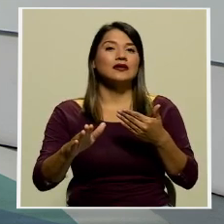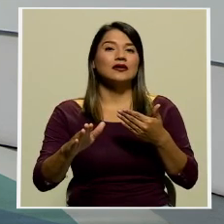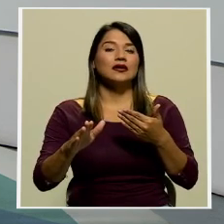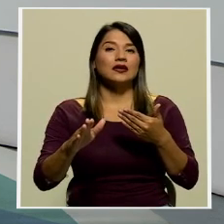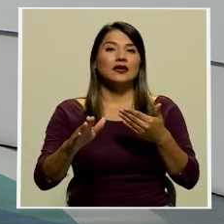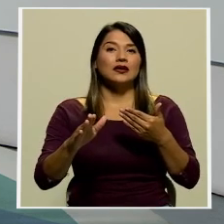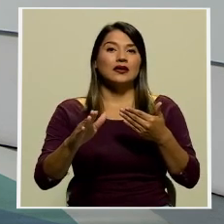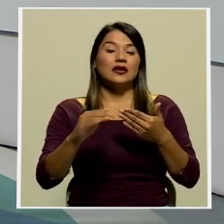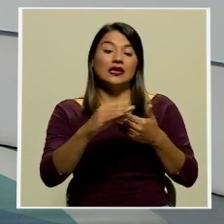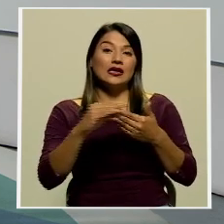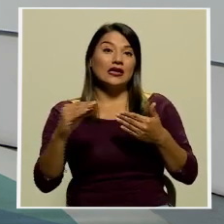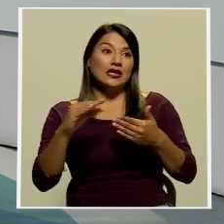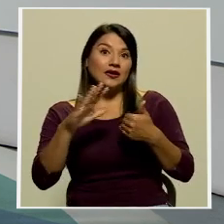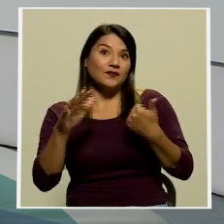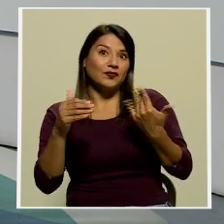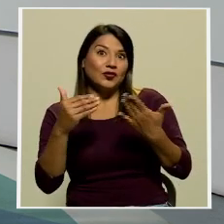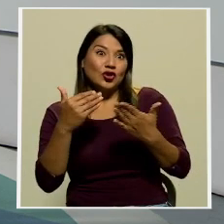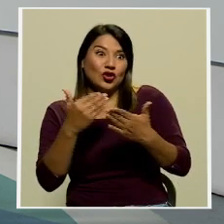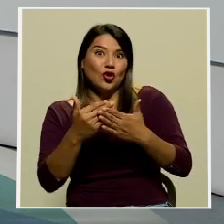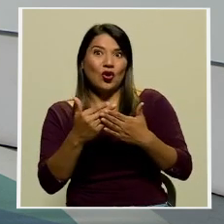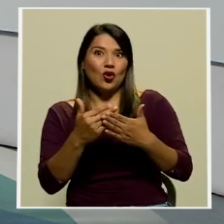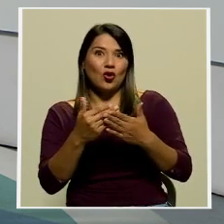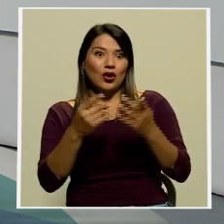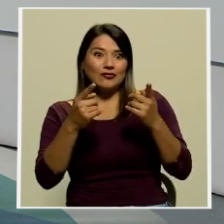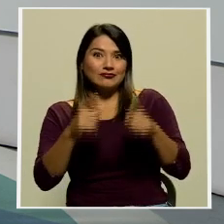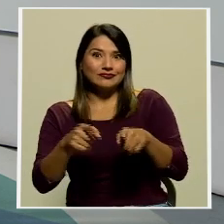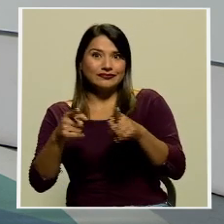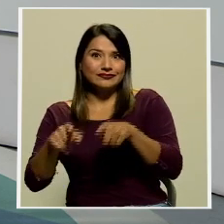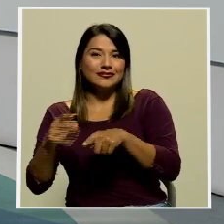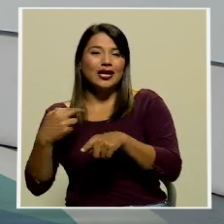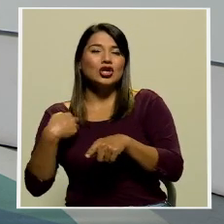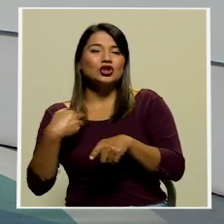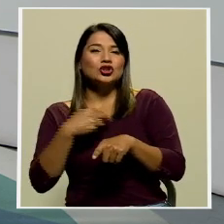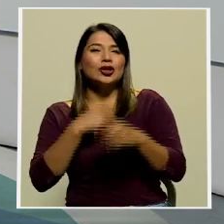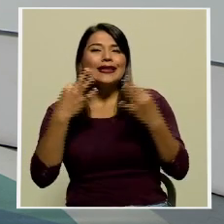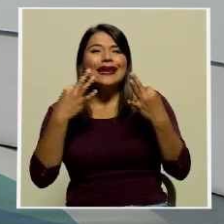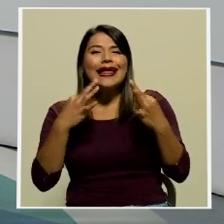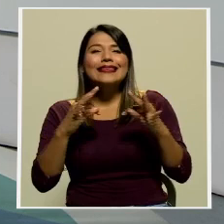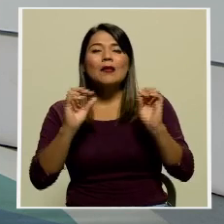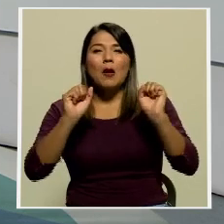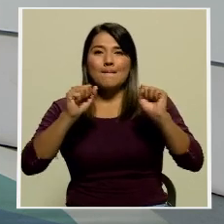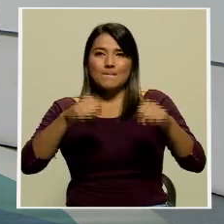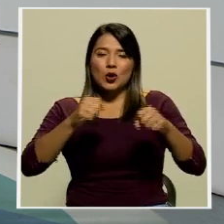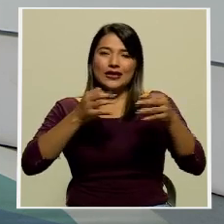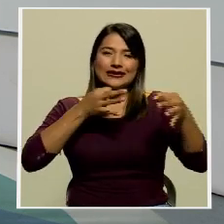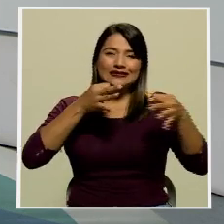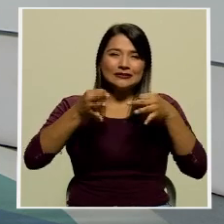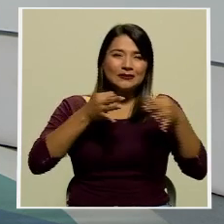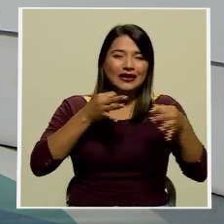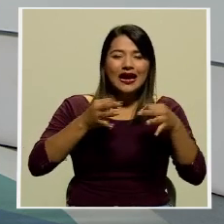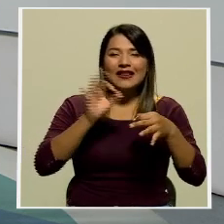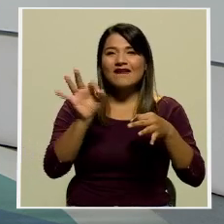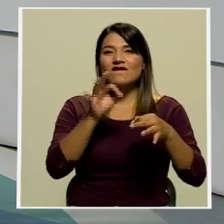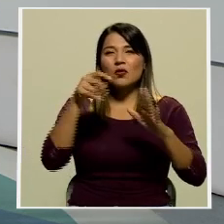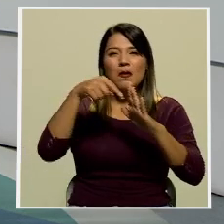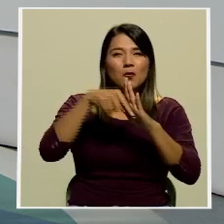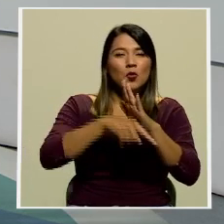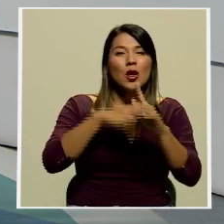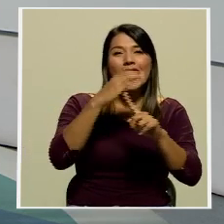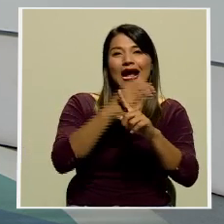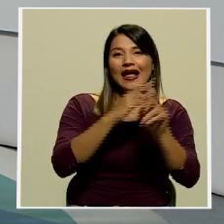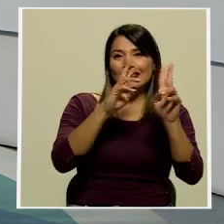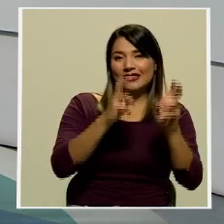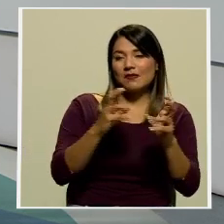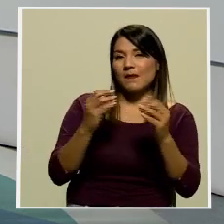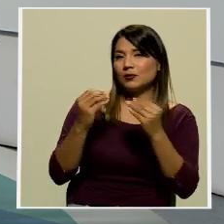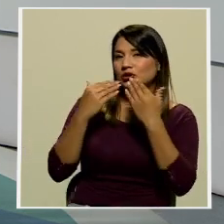los desenlaces noticiosos, vamos a ir tratando de darle contenido, contexto, profundidad a cada una de ellas.